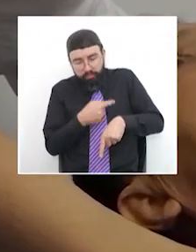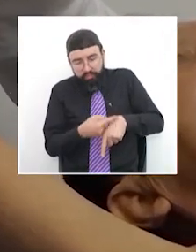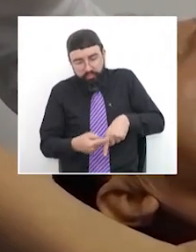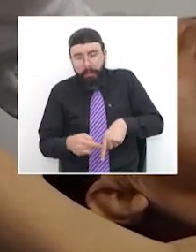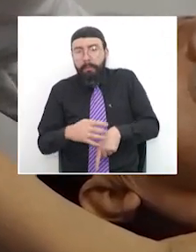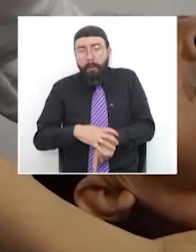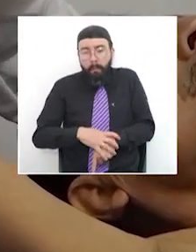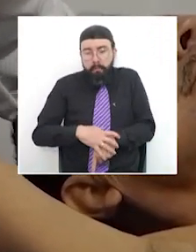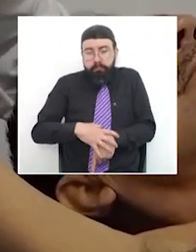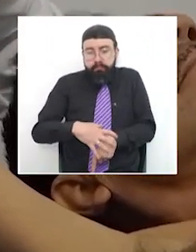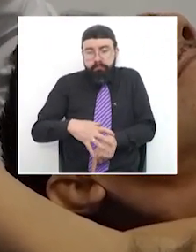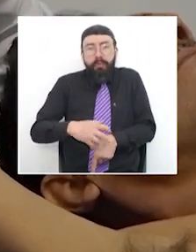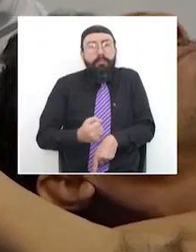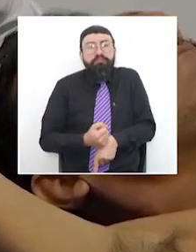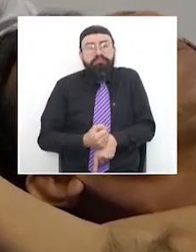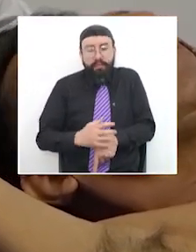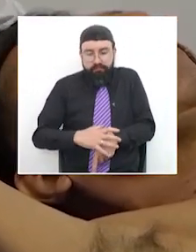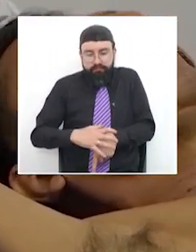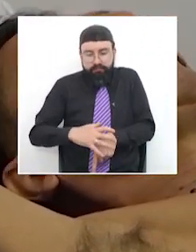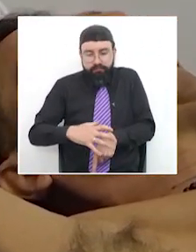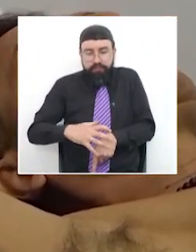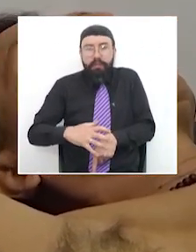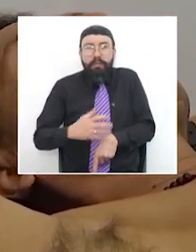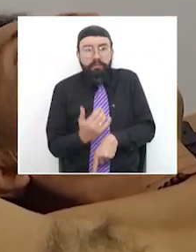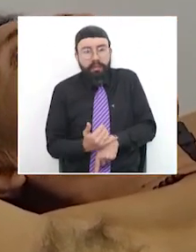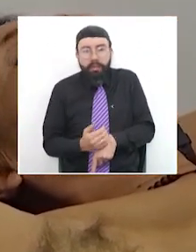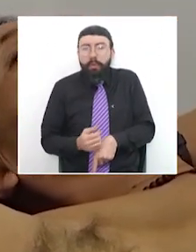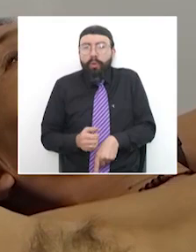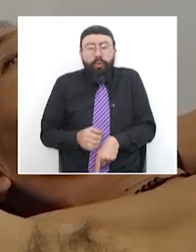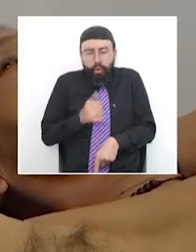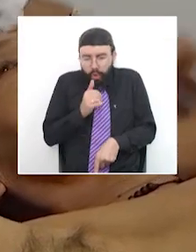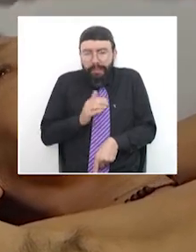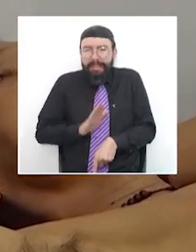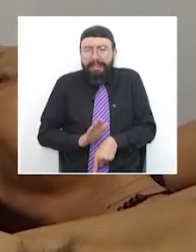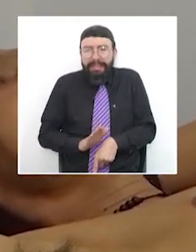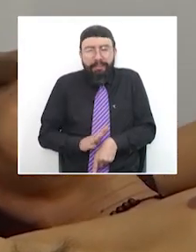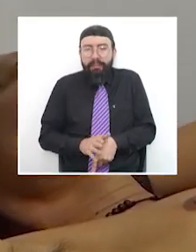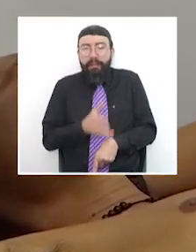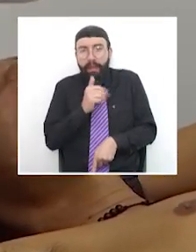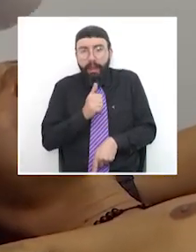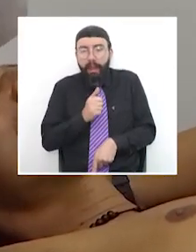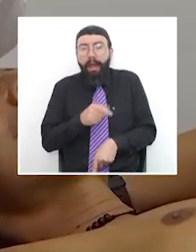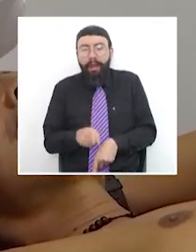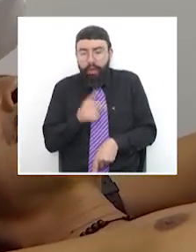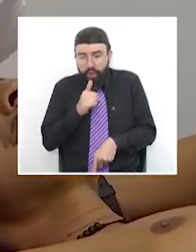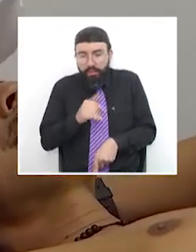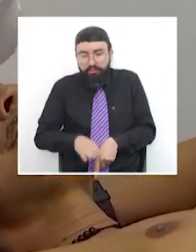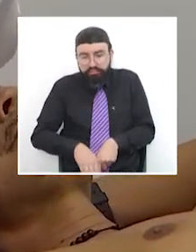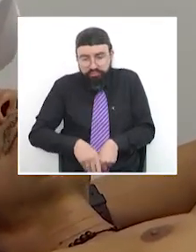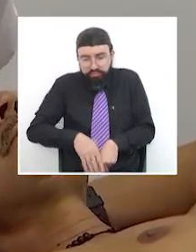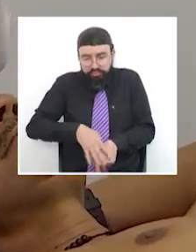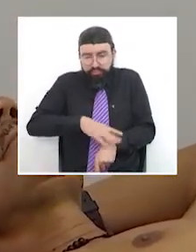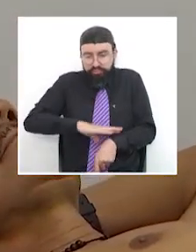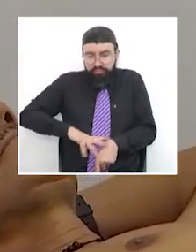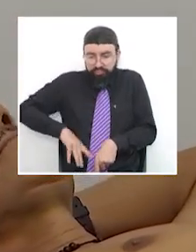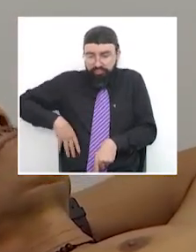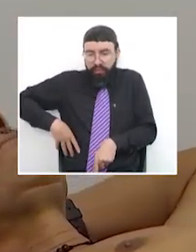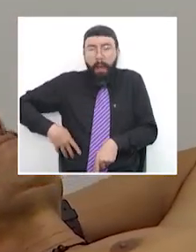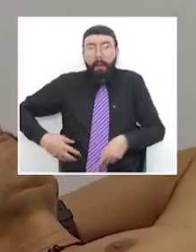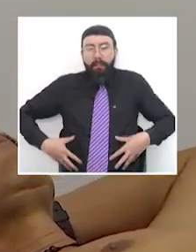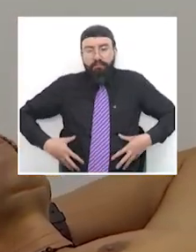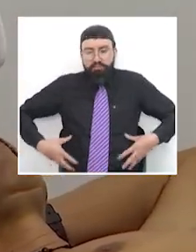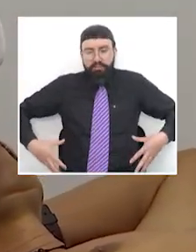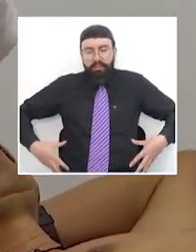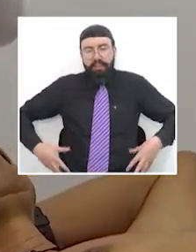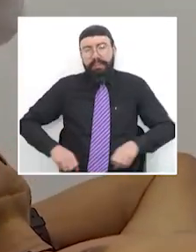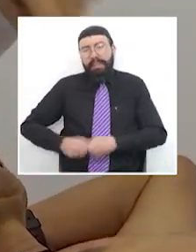la próstata, tapa la uretra, no puede orinar, se devuelve la orina a los riñones y daña